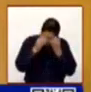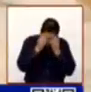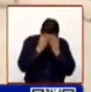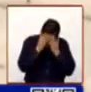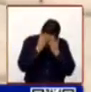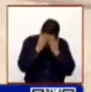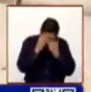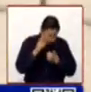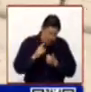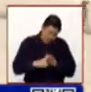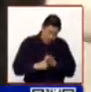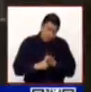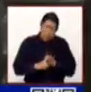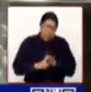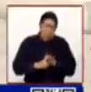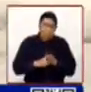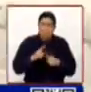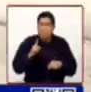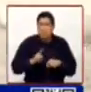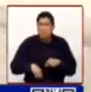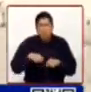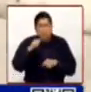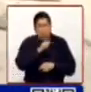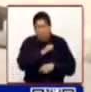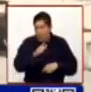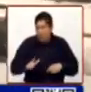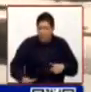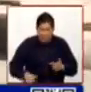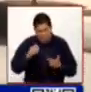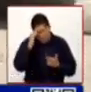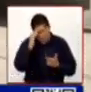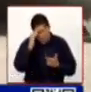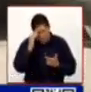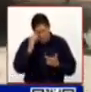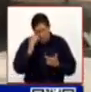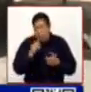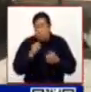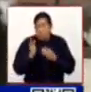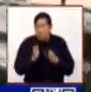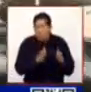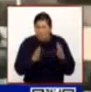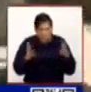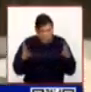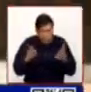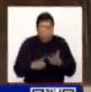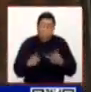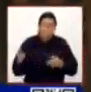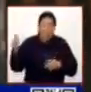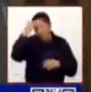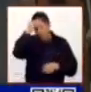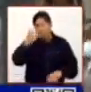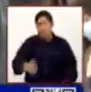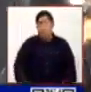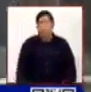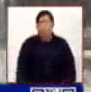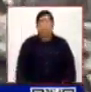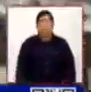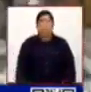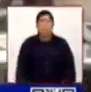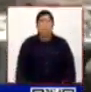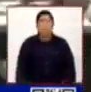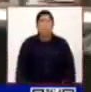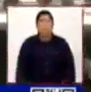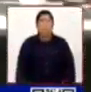sectores. Ni la intervención del gobierno municipal logra poner orden, reiteramos, en la ciudad del Alto.